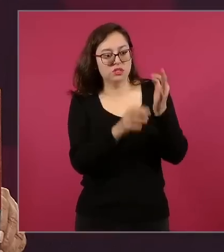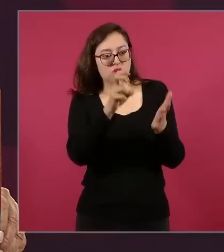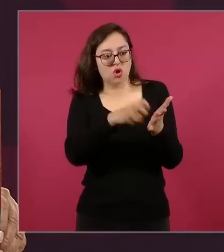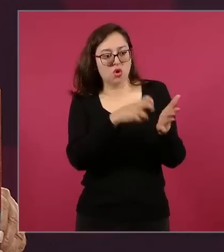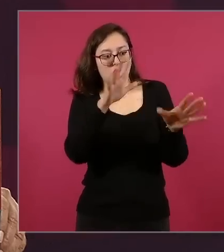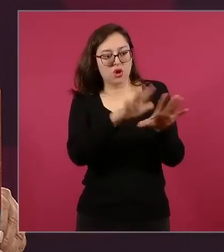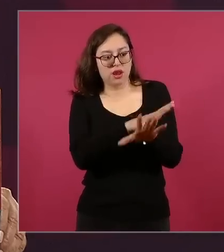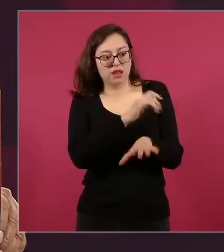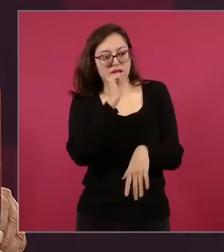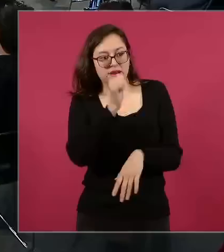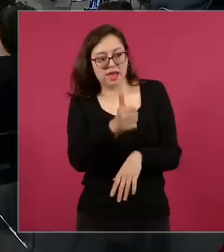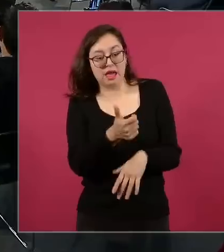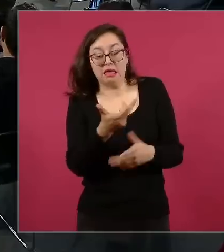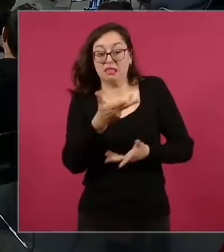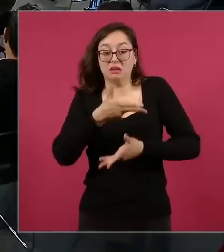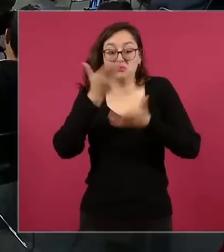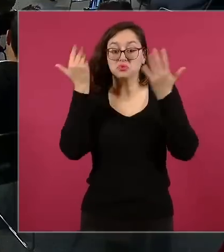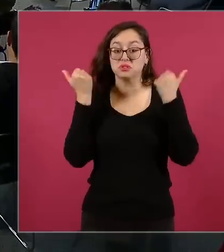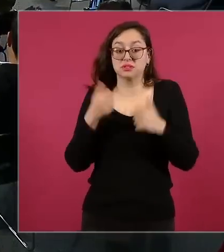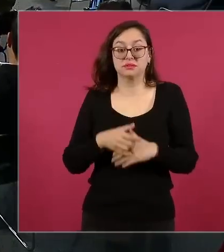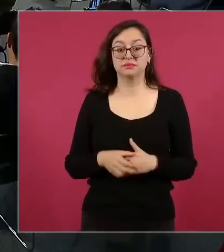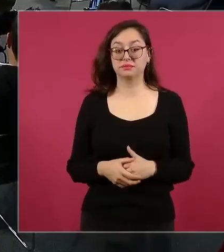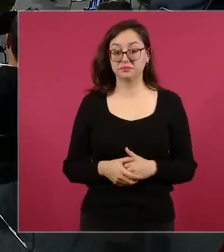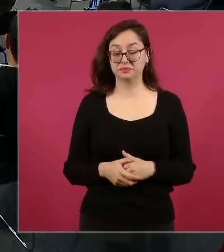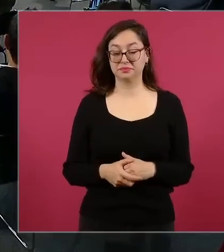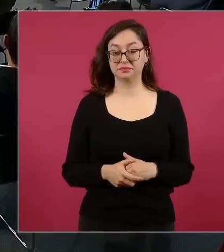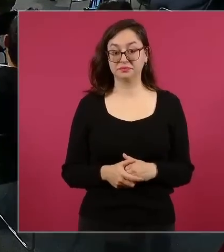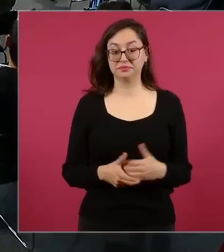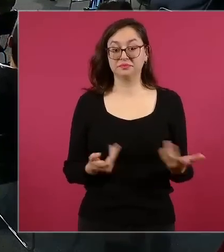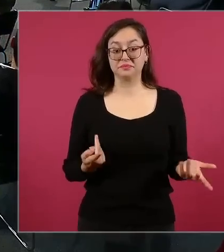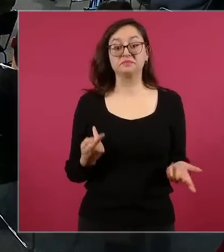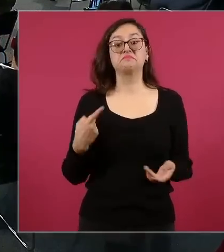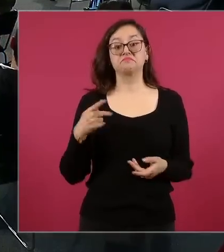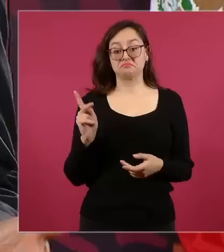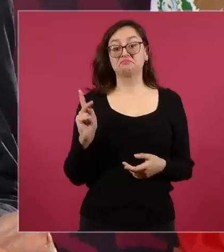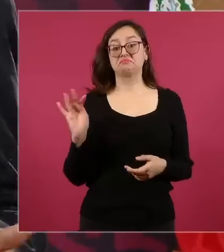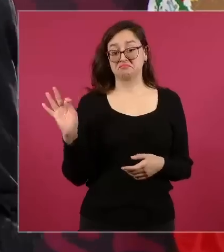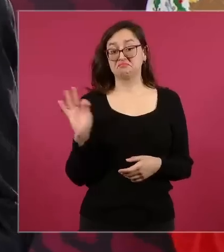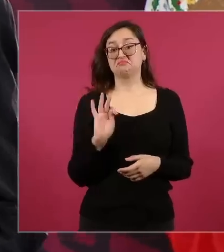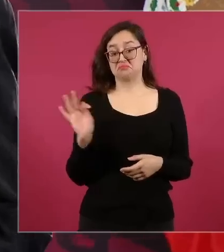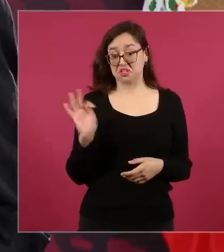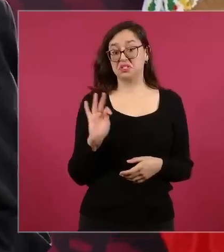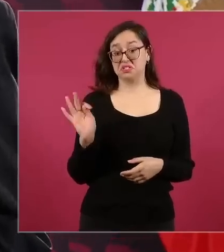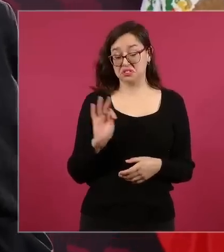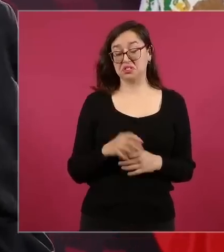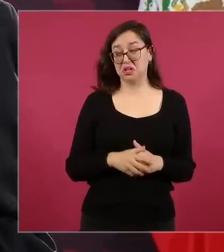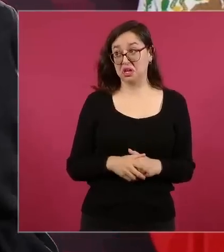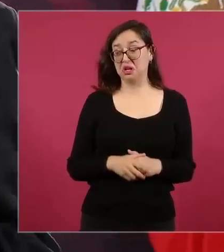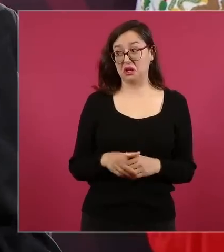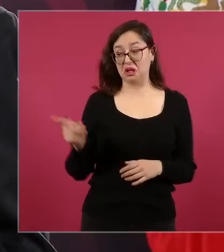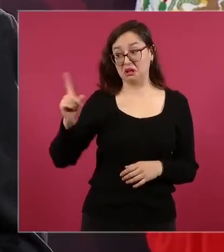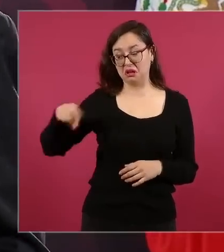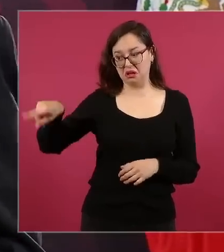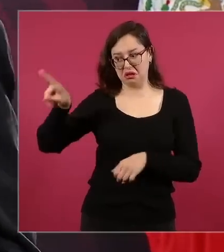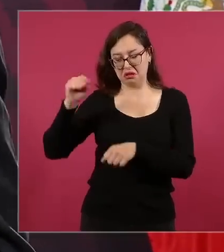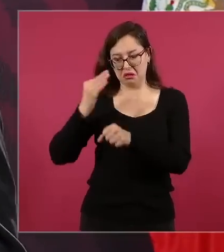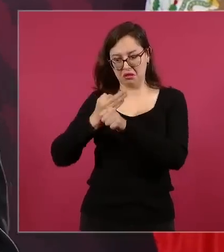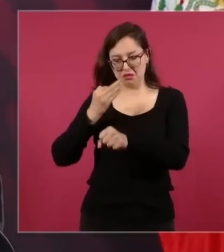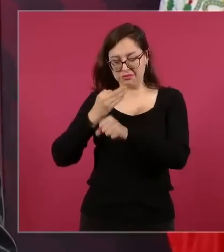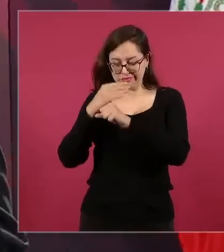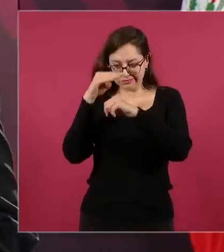Entonces le dieron entrada. Entonces es probable, como tú lo estás